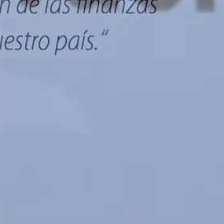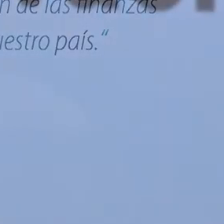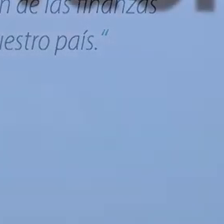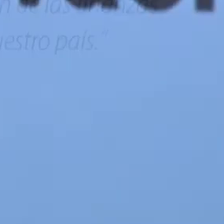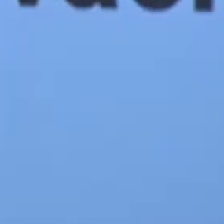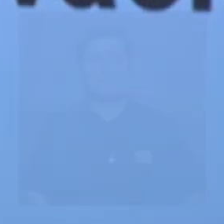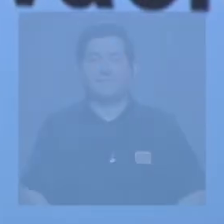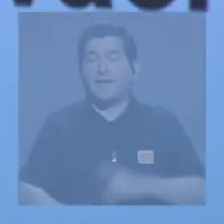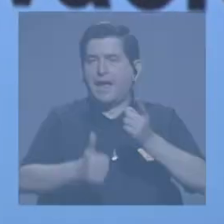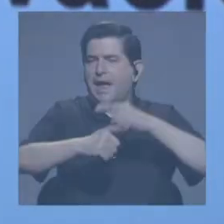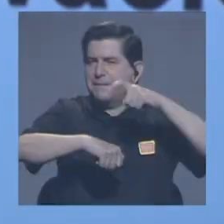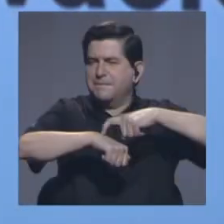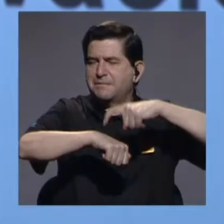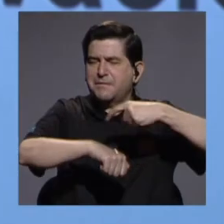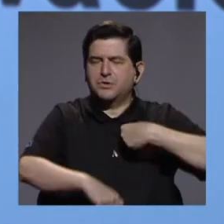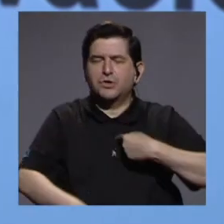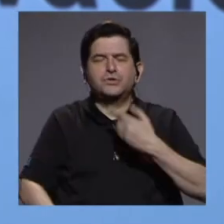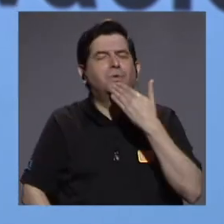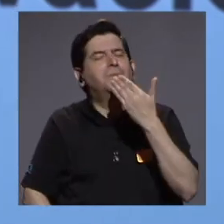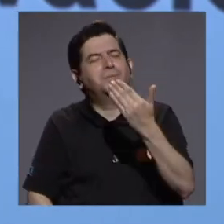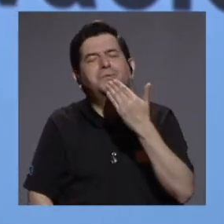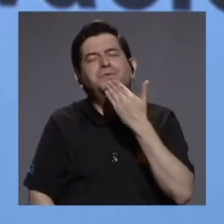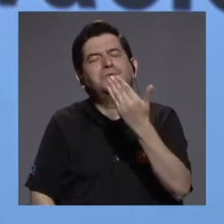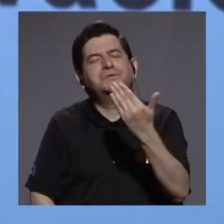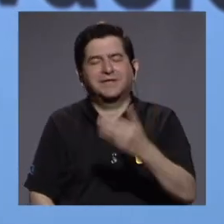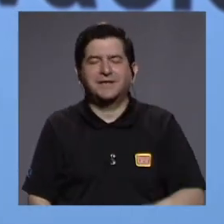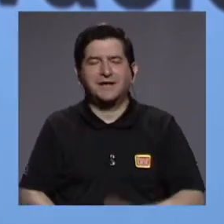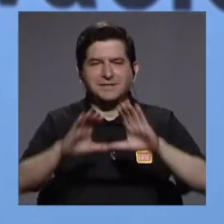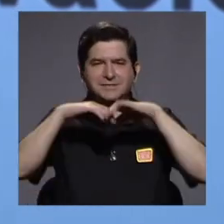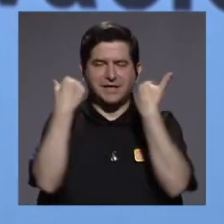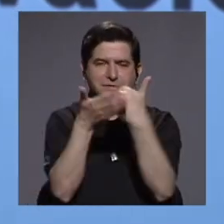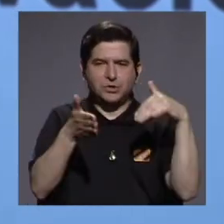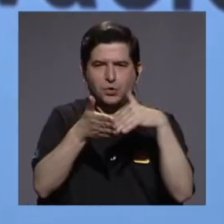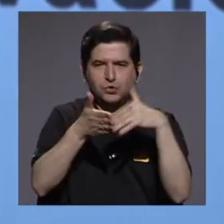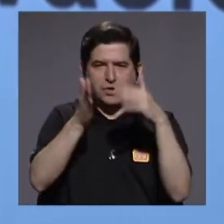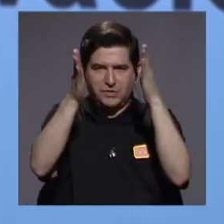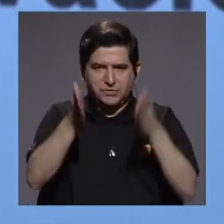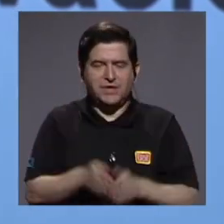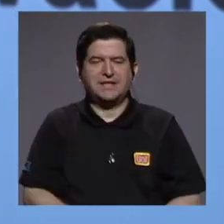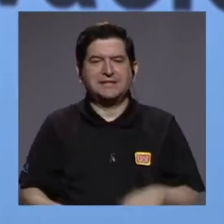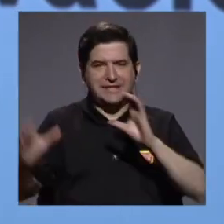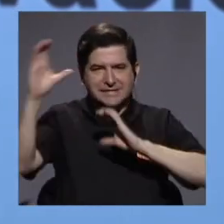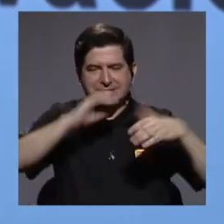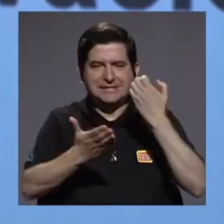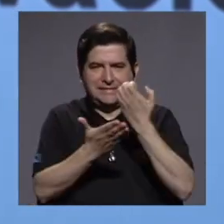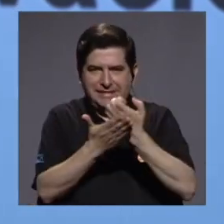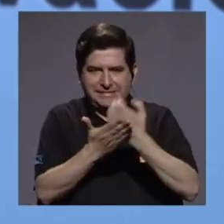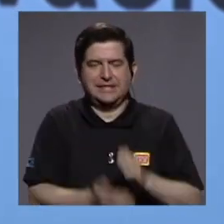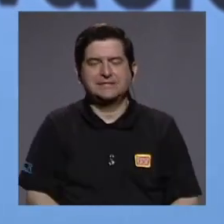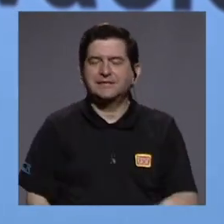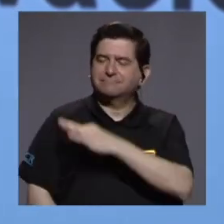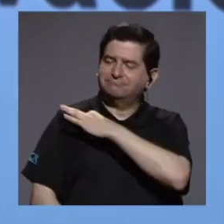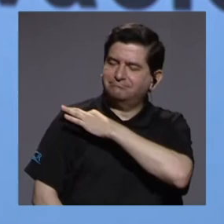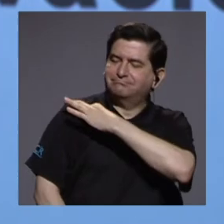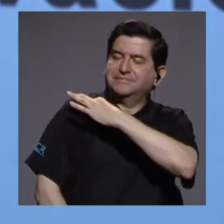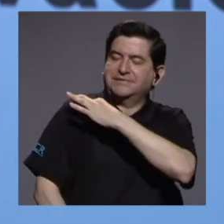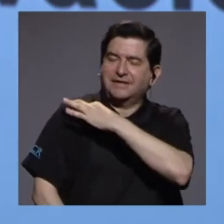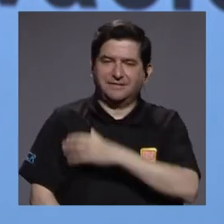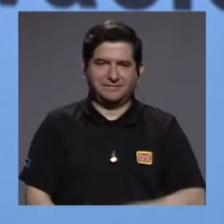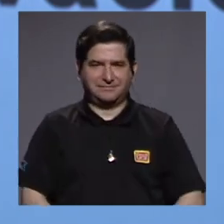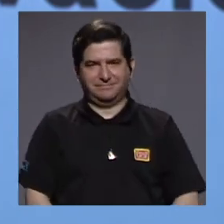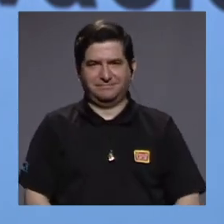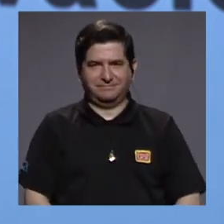en primera instancia deseo agradecer al consejo de estudiantes de económicas por la invitación